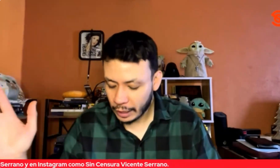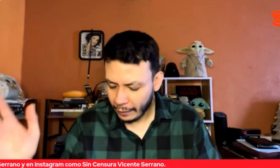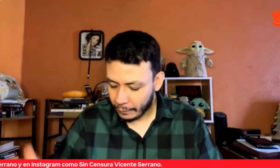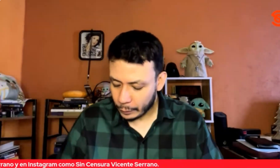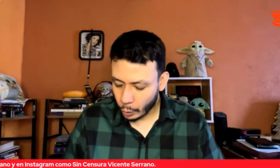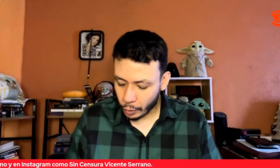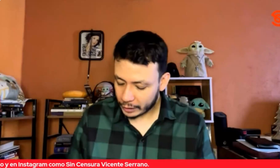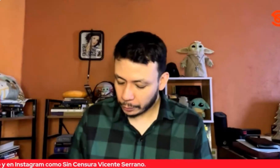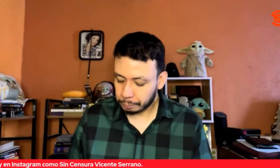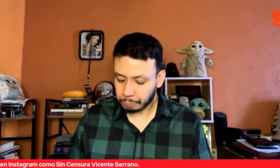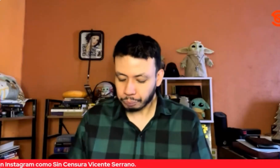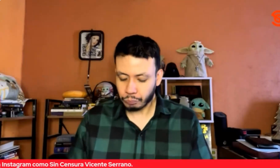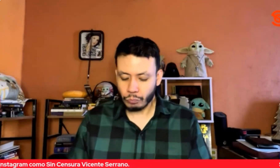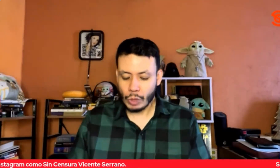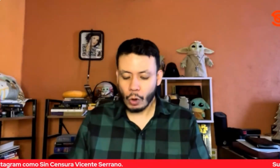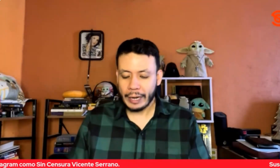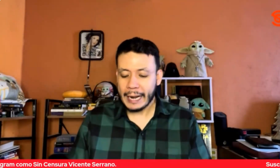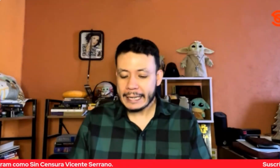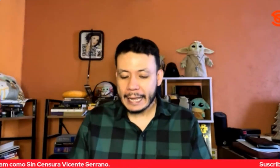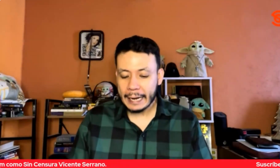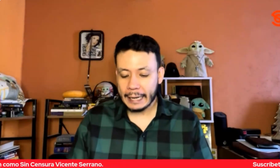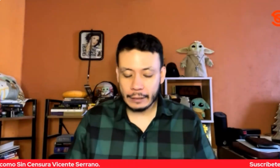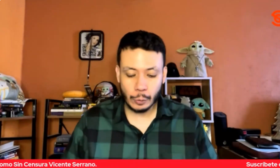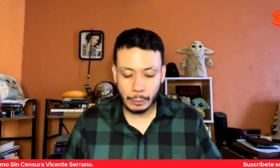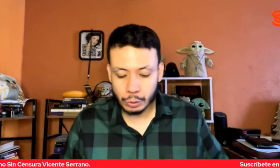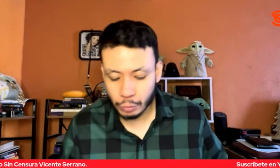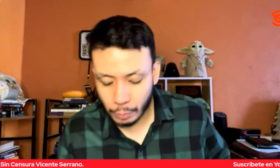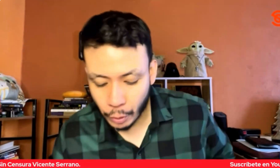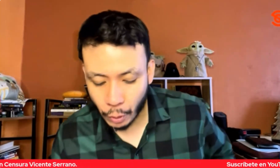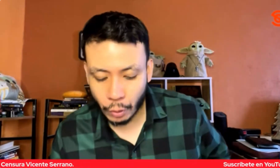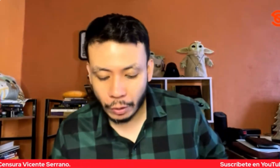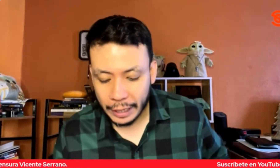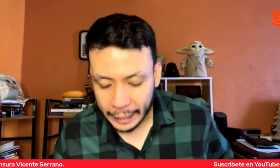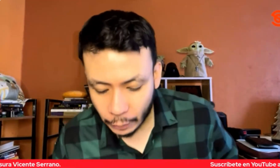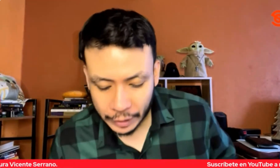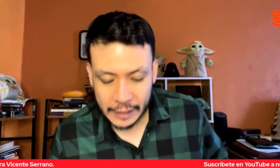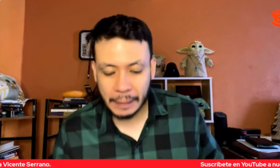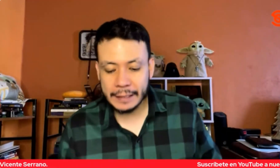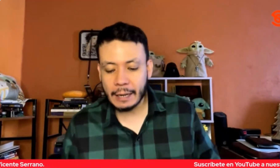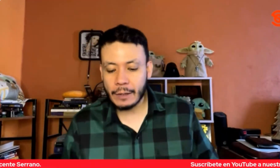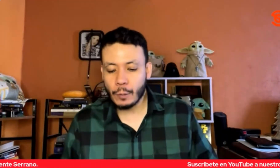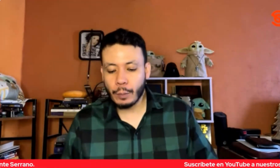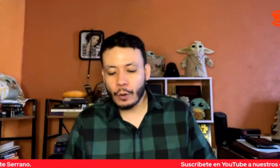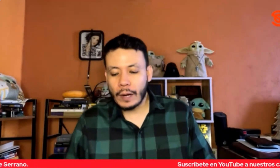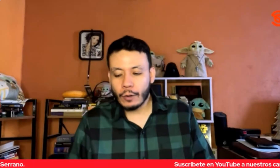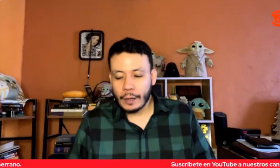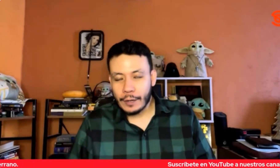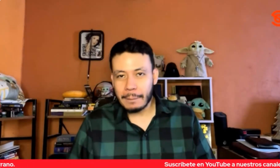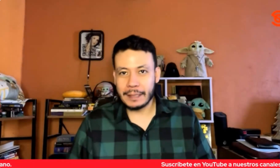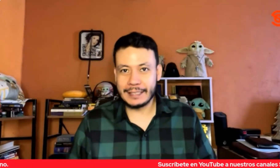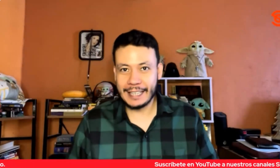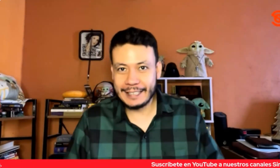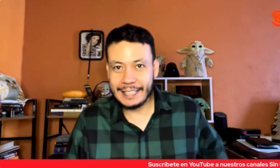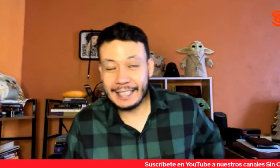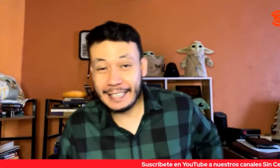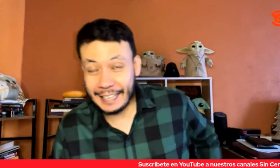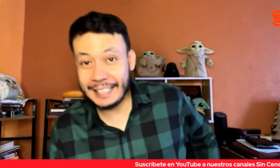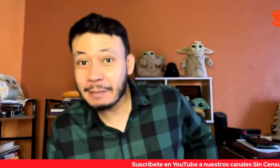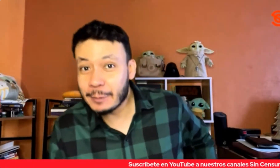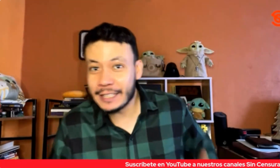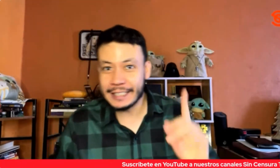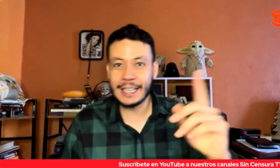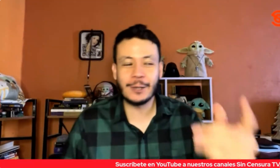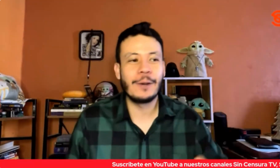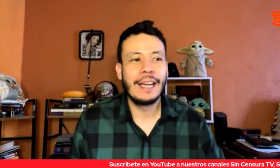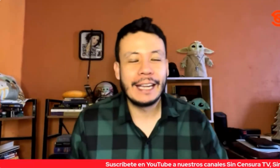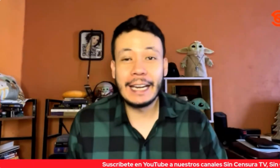y a todos de todo corazón. Oigan, ayer tuvimos un monólogo en donde les platicaba yo un poco algo que hoy el presidente,